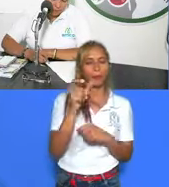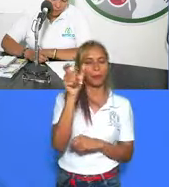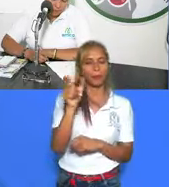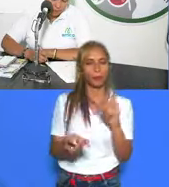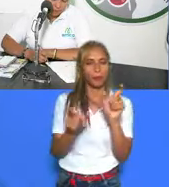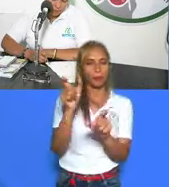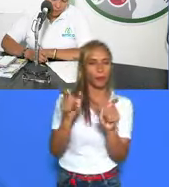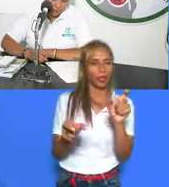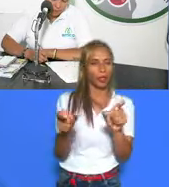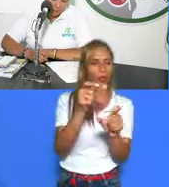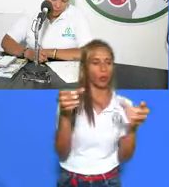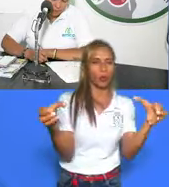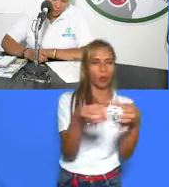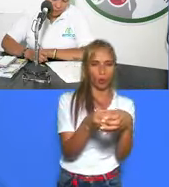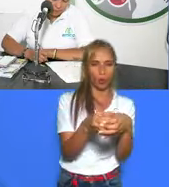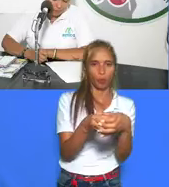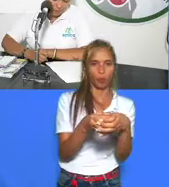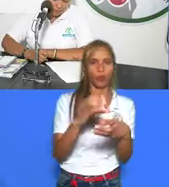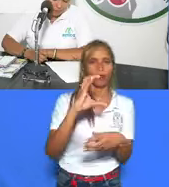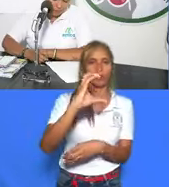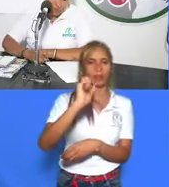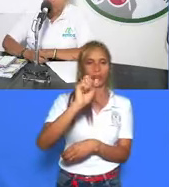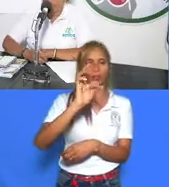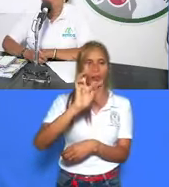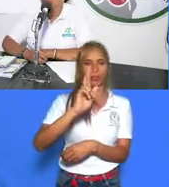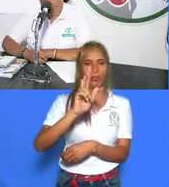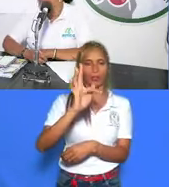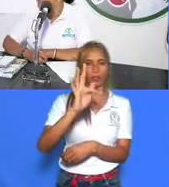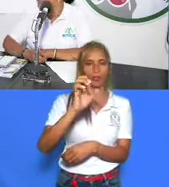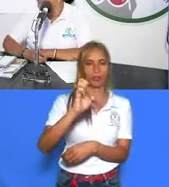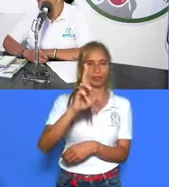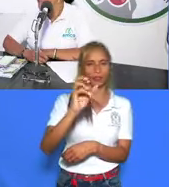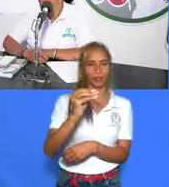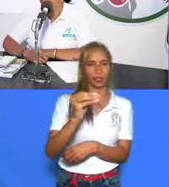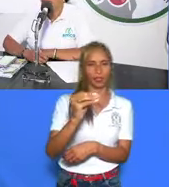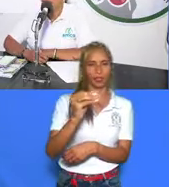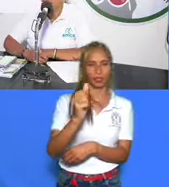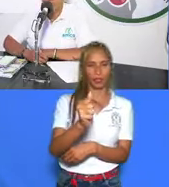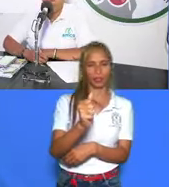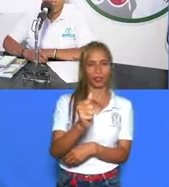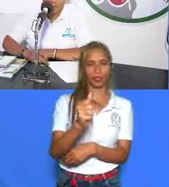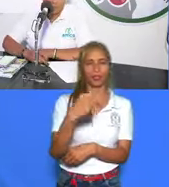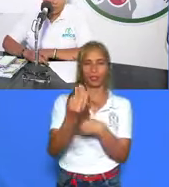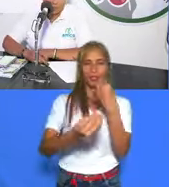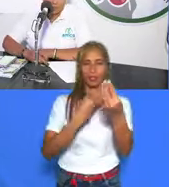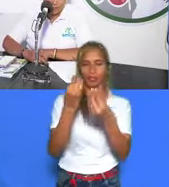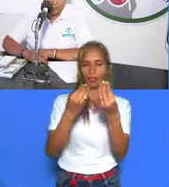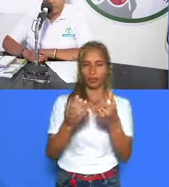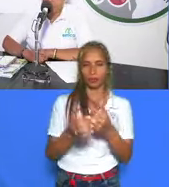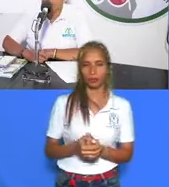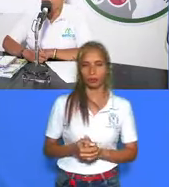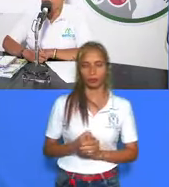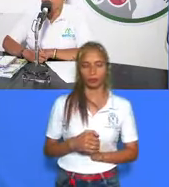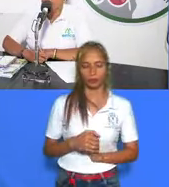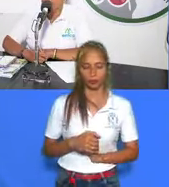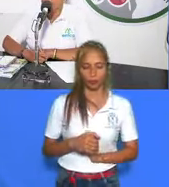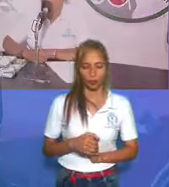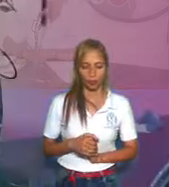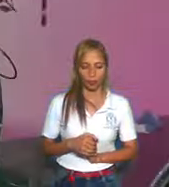del equipo de cartera de ENCA? Ellos están en calle, ¿ellos qué hacen? Hablemos un poco de ese resumen de ellos, ¿qué hacen allí?